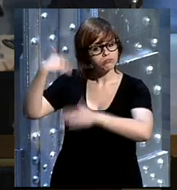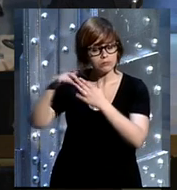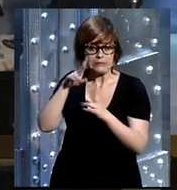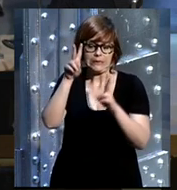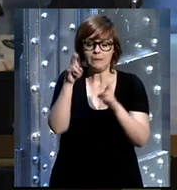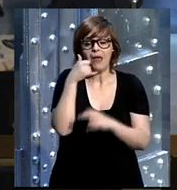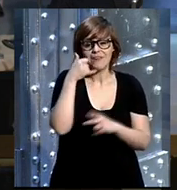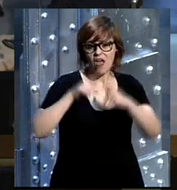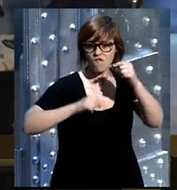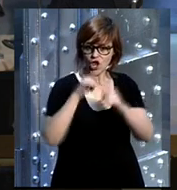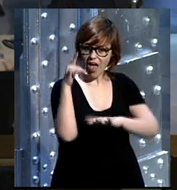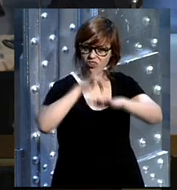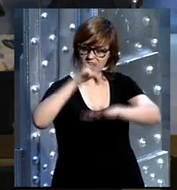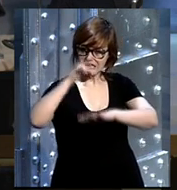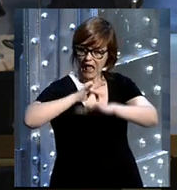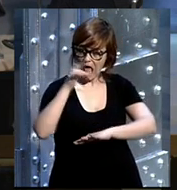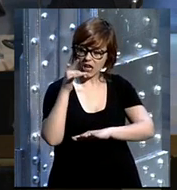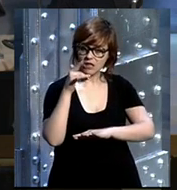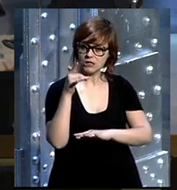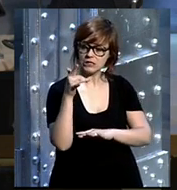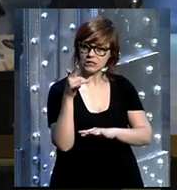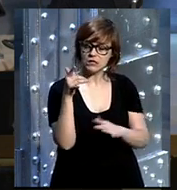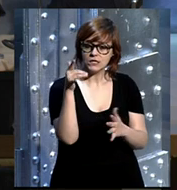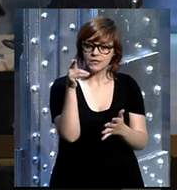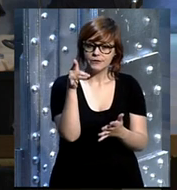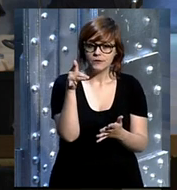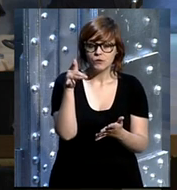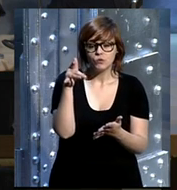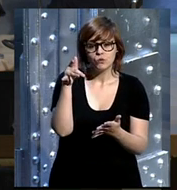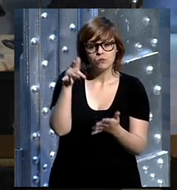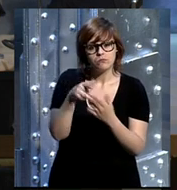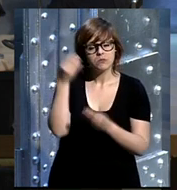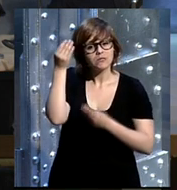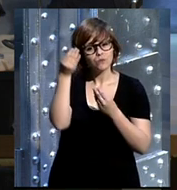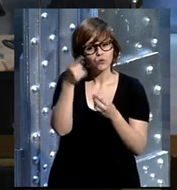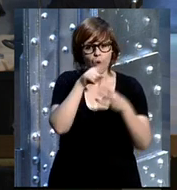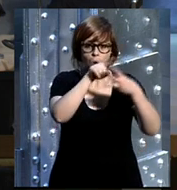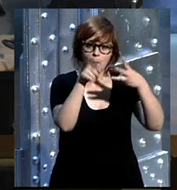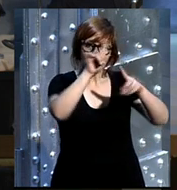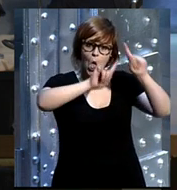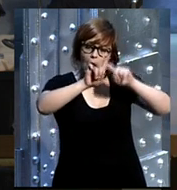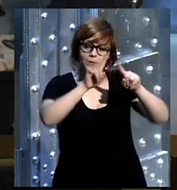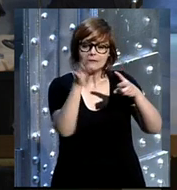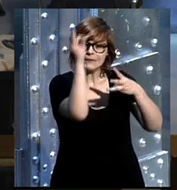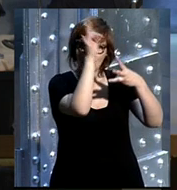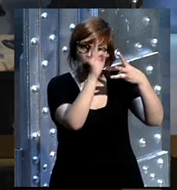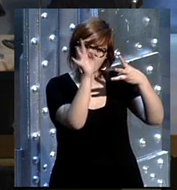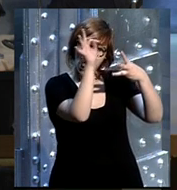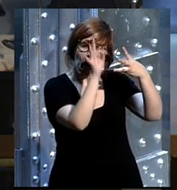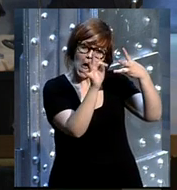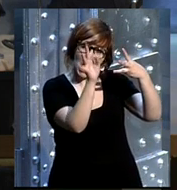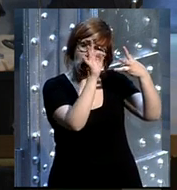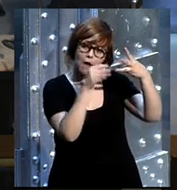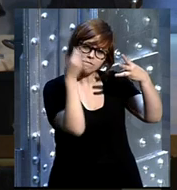Digital, que estamos pasando de una mera percepción teórica de estos problemas a una percepción real.